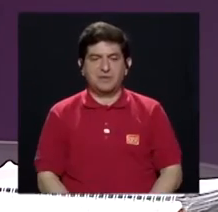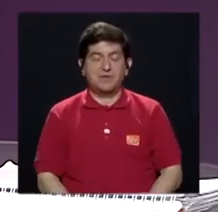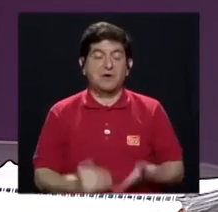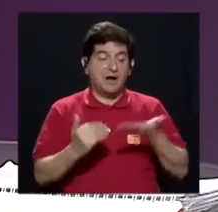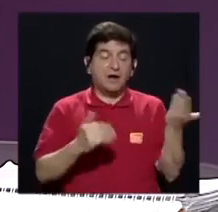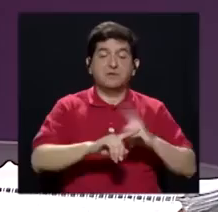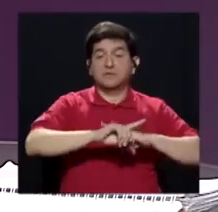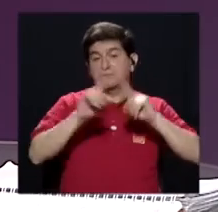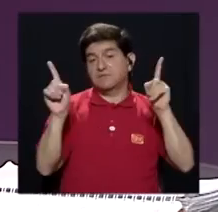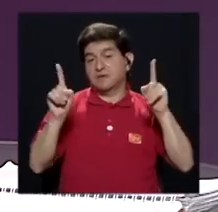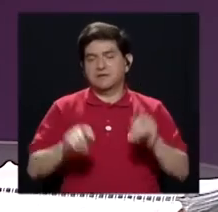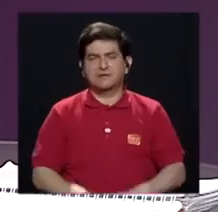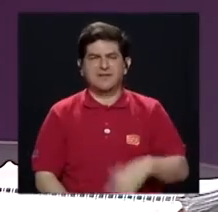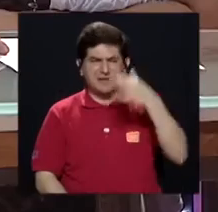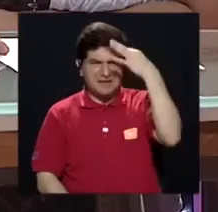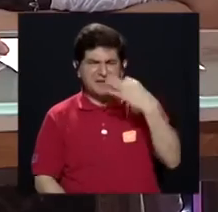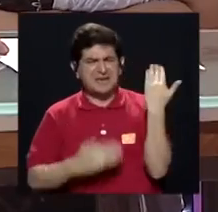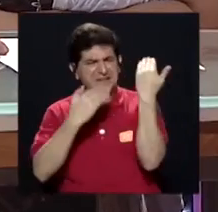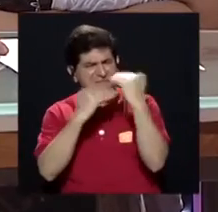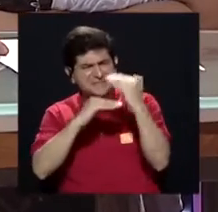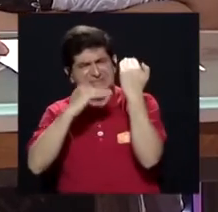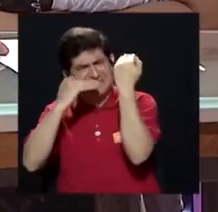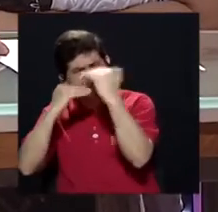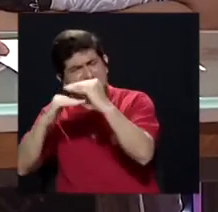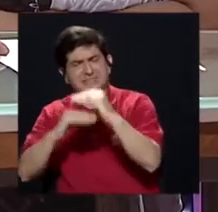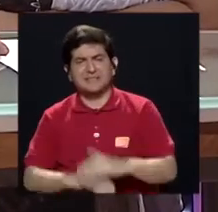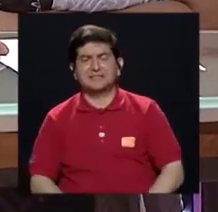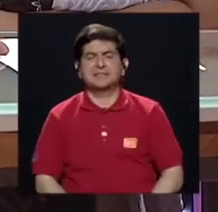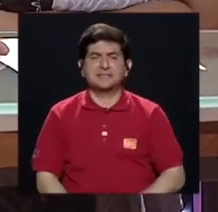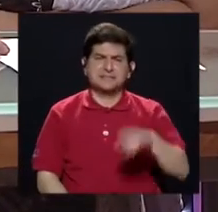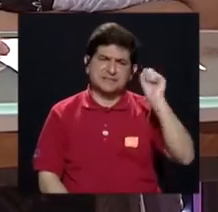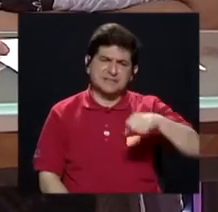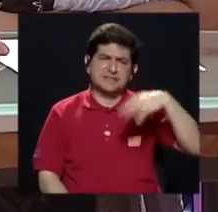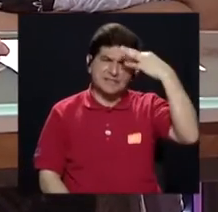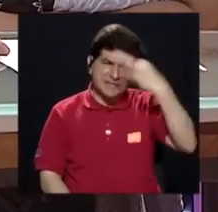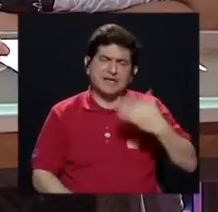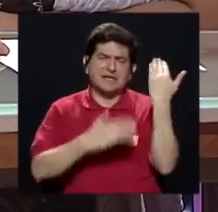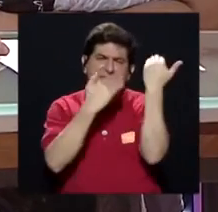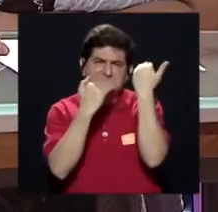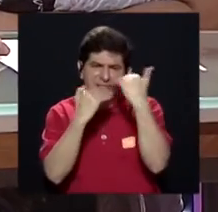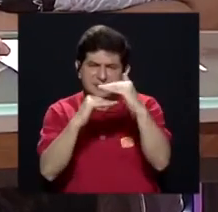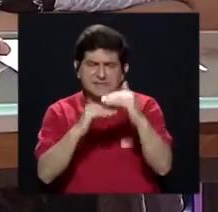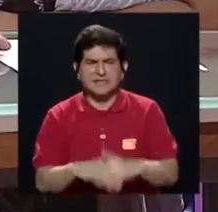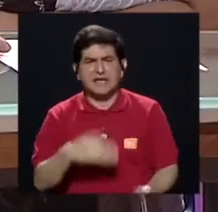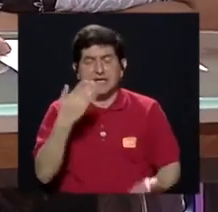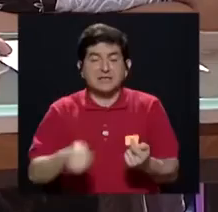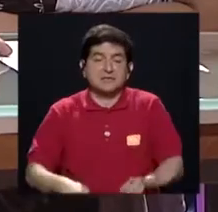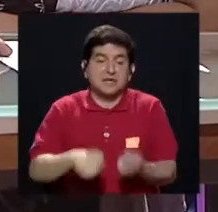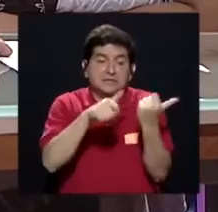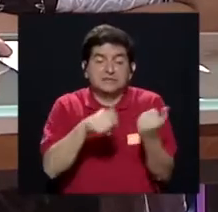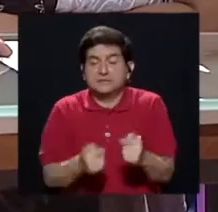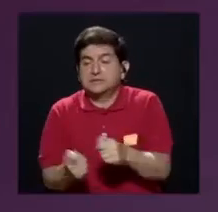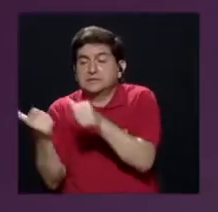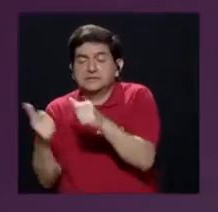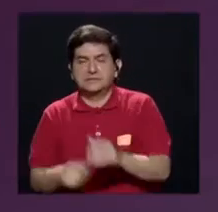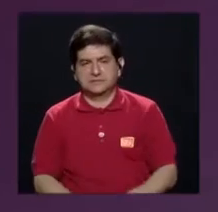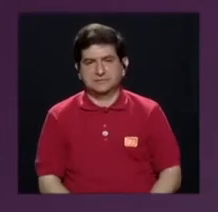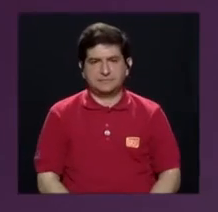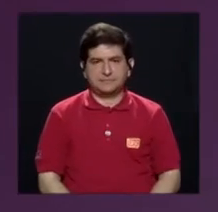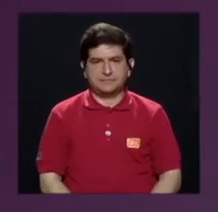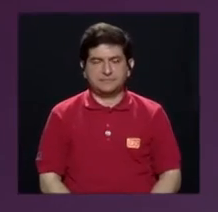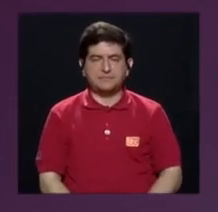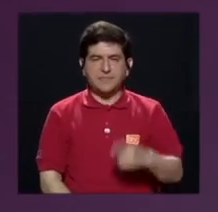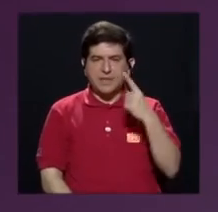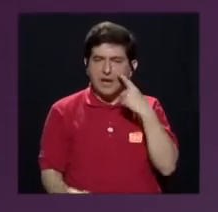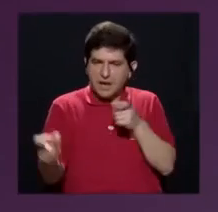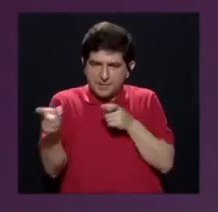diferencia. Y creencias limitantes. Y creencias muy limitantes, muy excluyentes, ¿no? Sí. Tal cual el